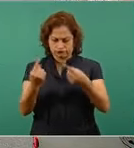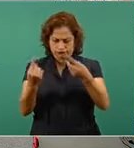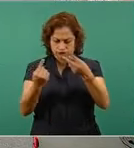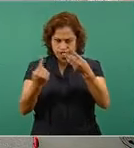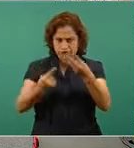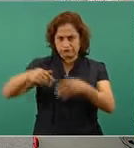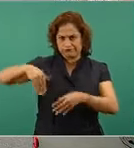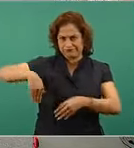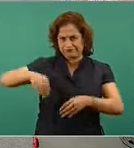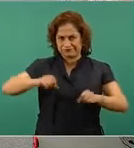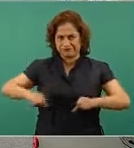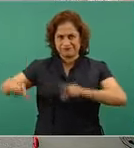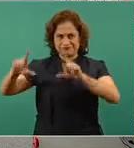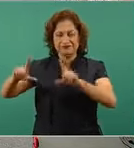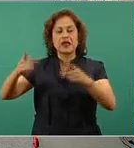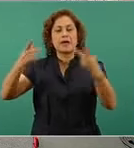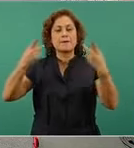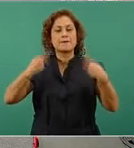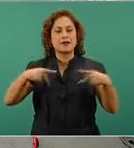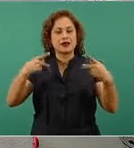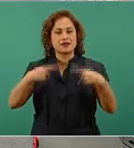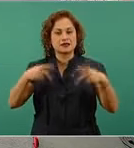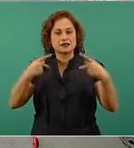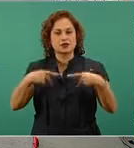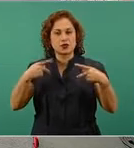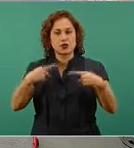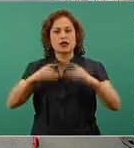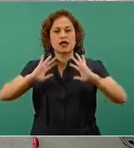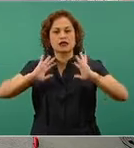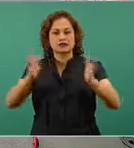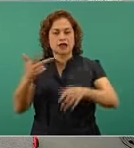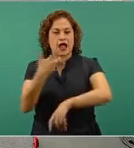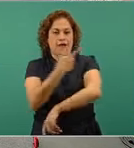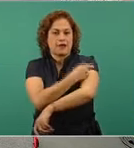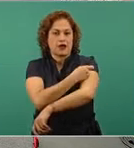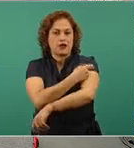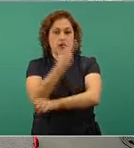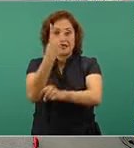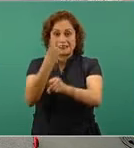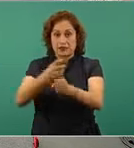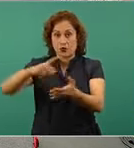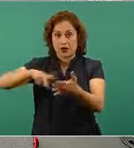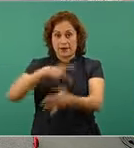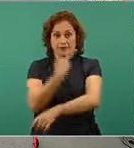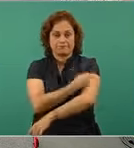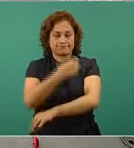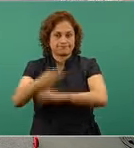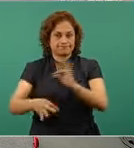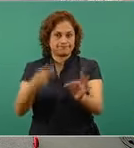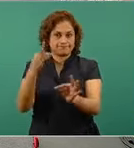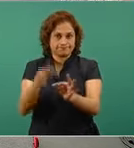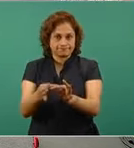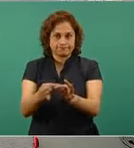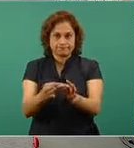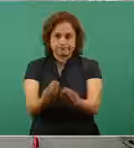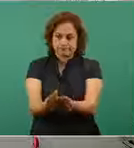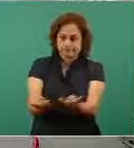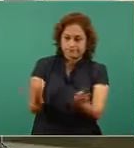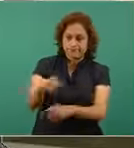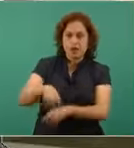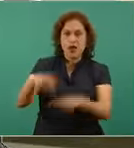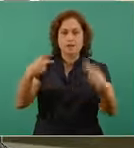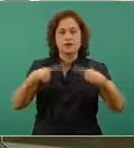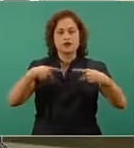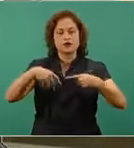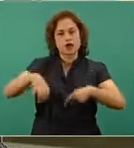al principio de las personas que ya fueron vacunadas en la segunda dosis y que en algunos de ellos o la mayoría han sido adultos mayores